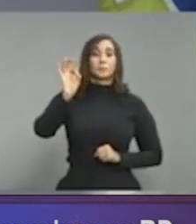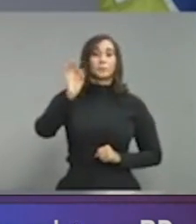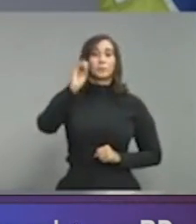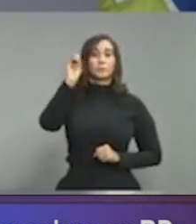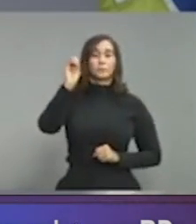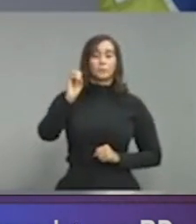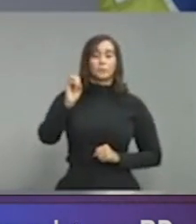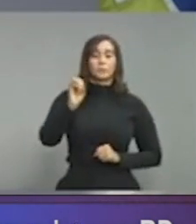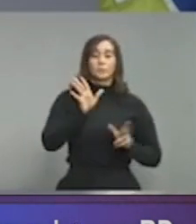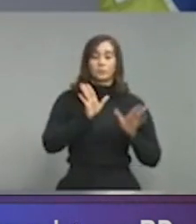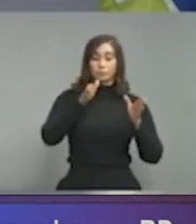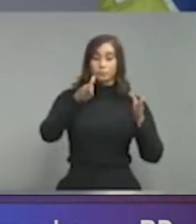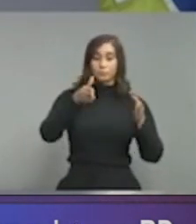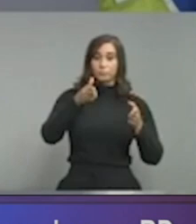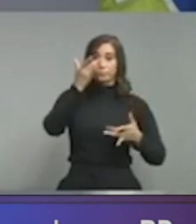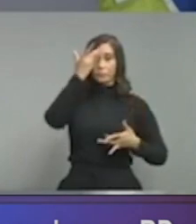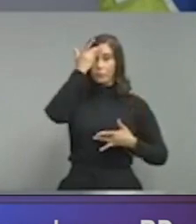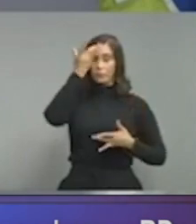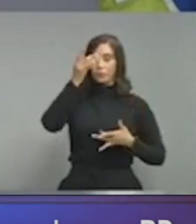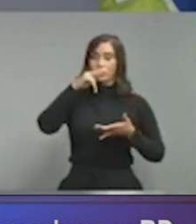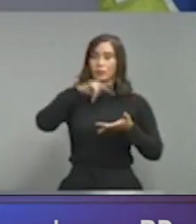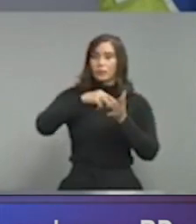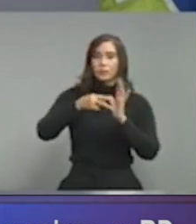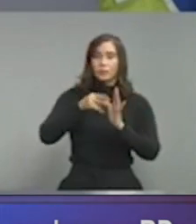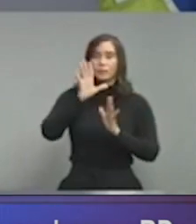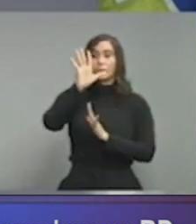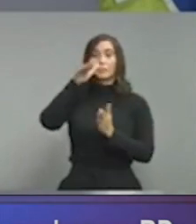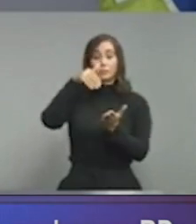53.81% de los casos, es decir,